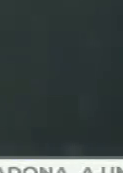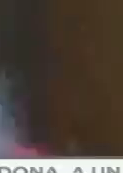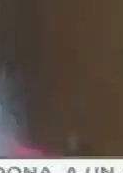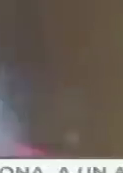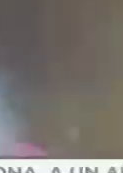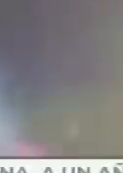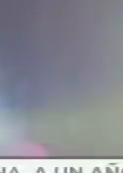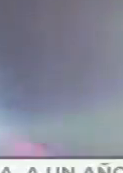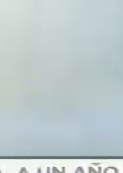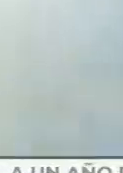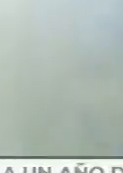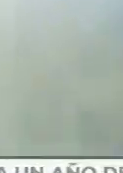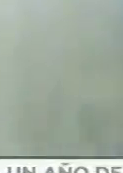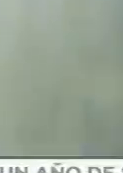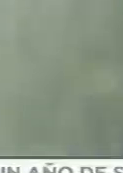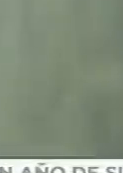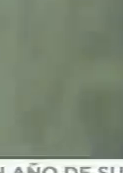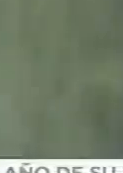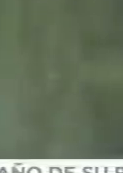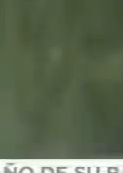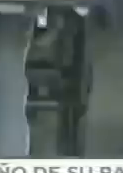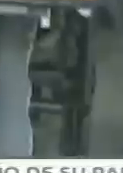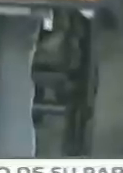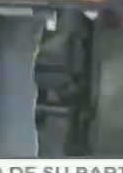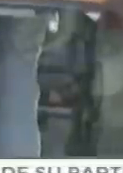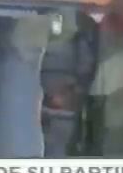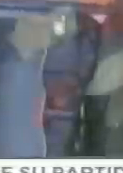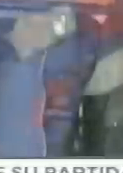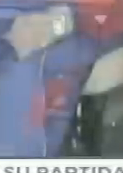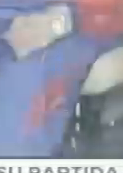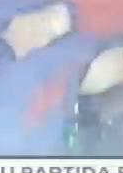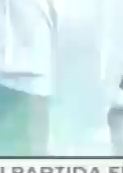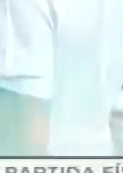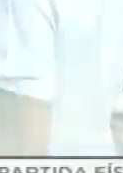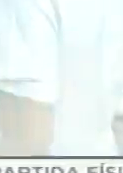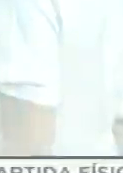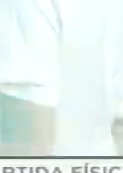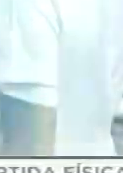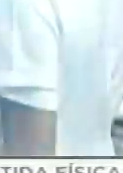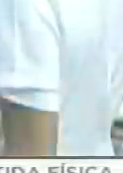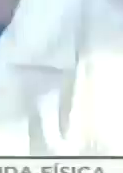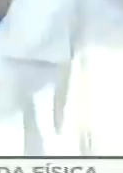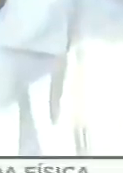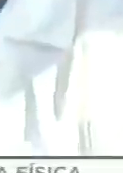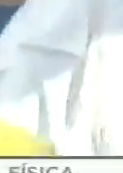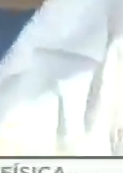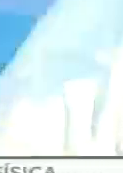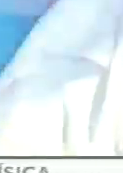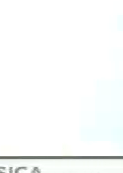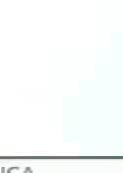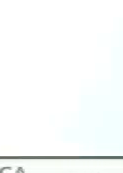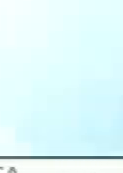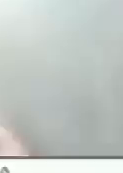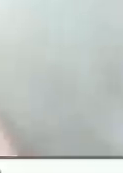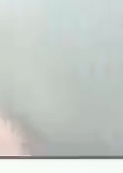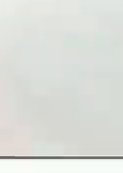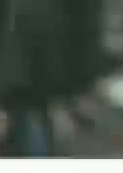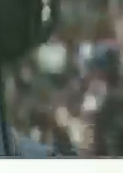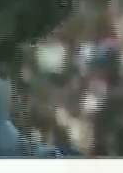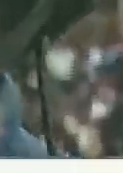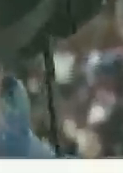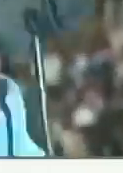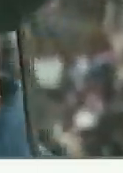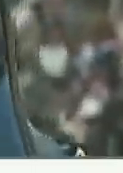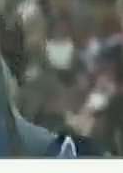Así que si hablamos de Fidel, el humanista, el educador, el científico, el hombre preocupado por la salud